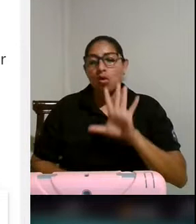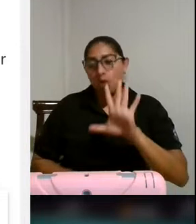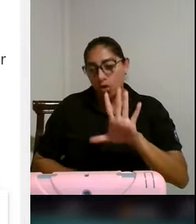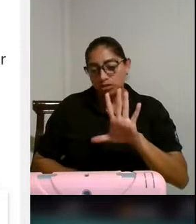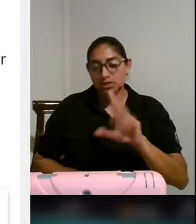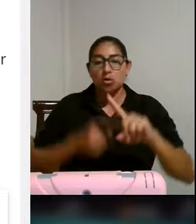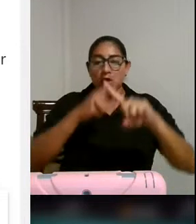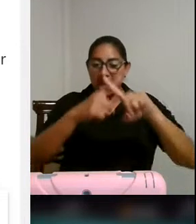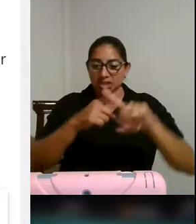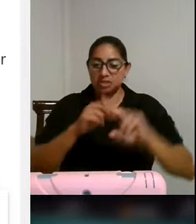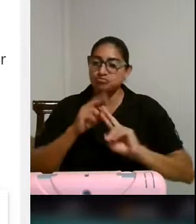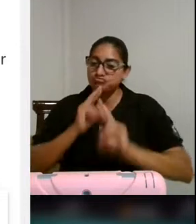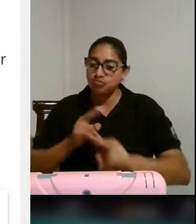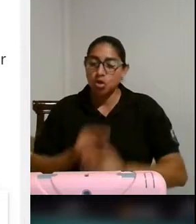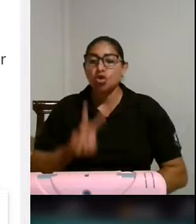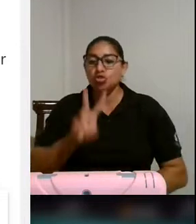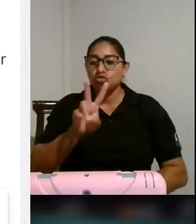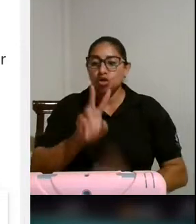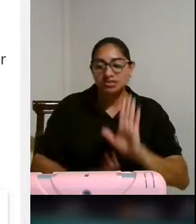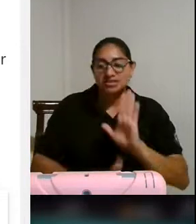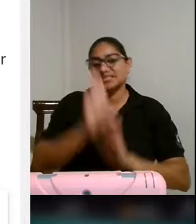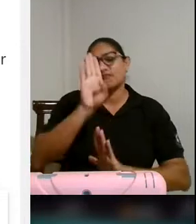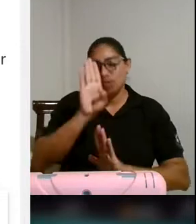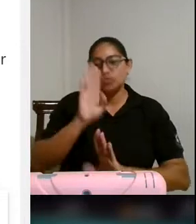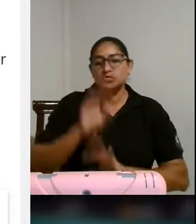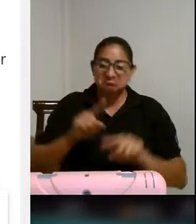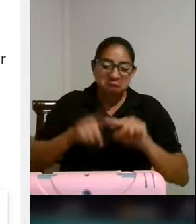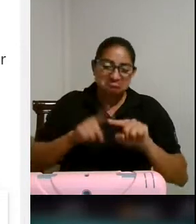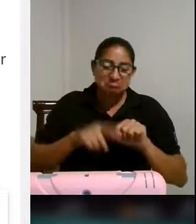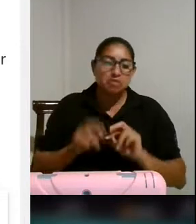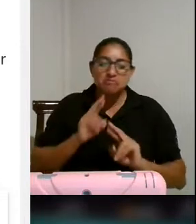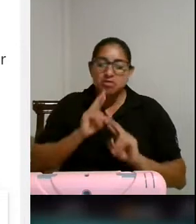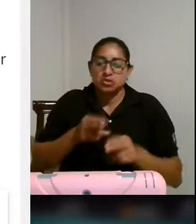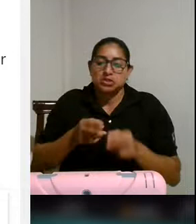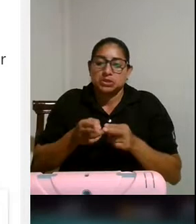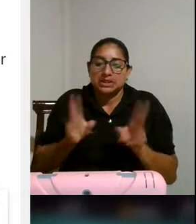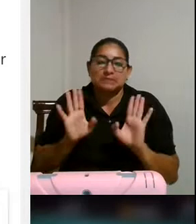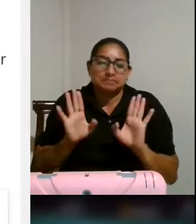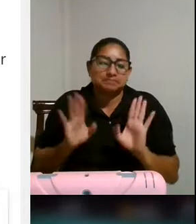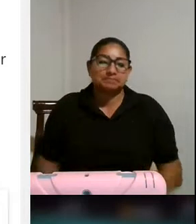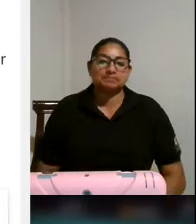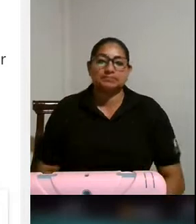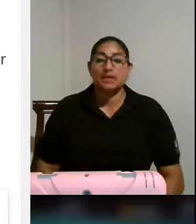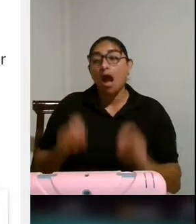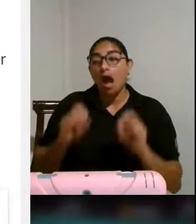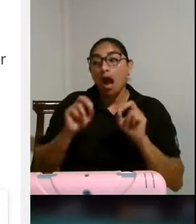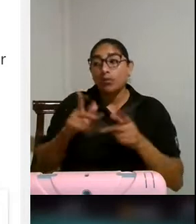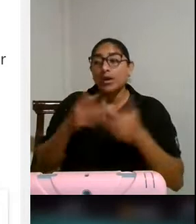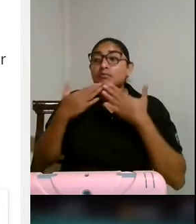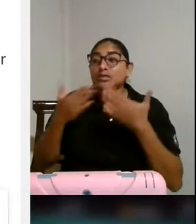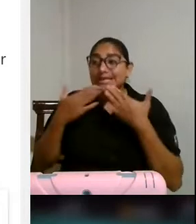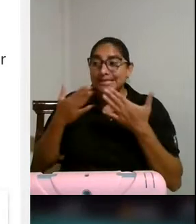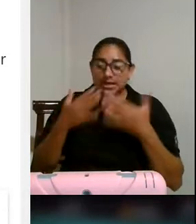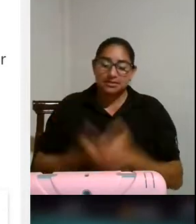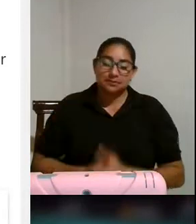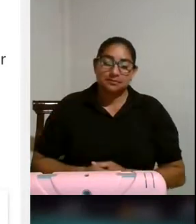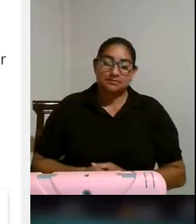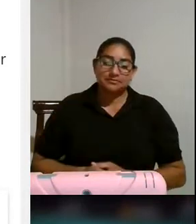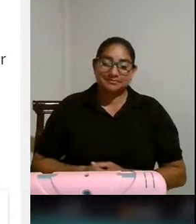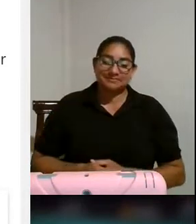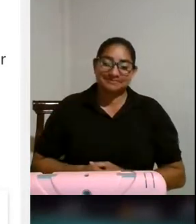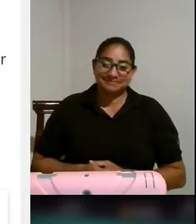y unas 2 de como desarrollo. una pequeña respuesta breve. Ujú, Ah, ok. Perfecto. Muchas gracias.